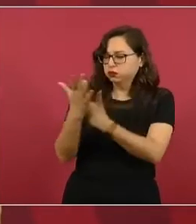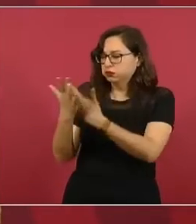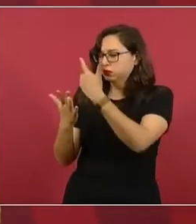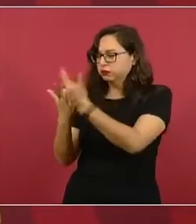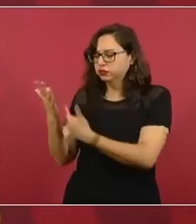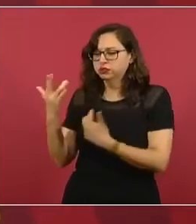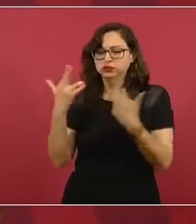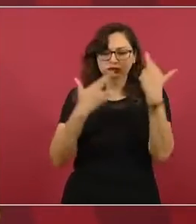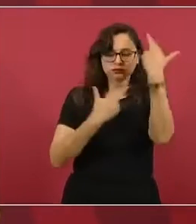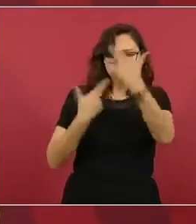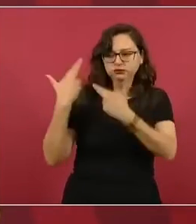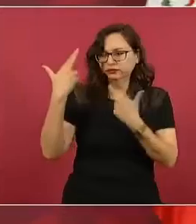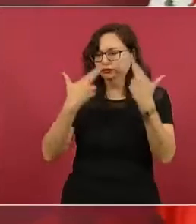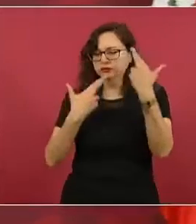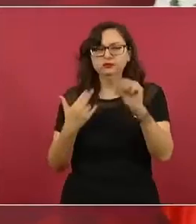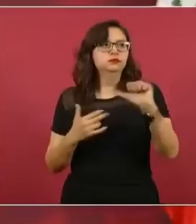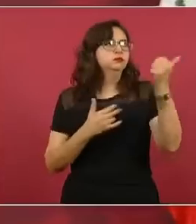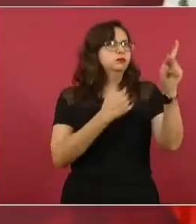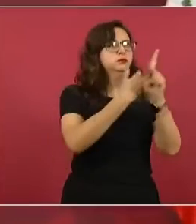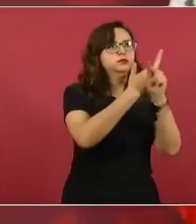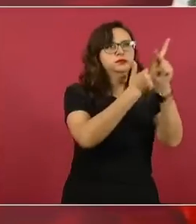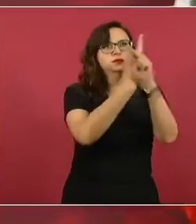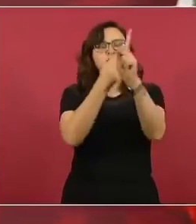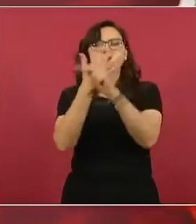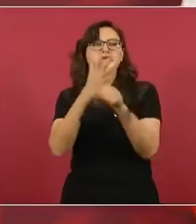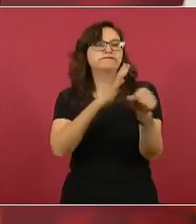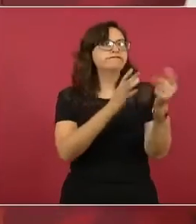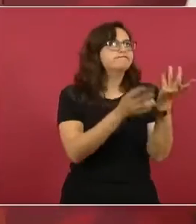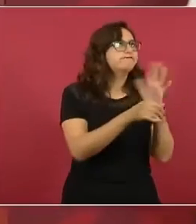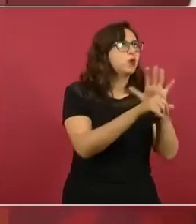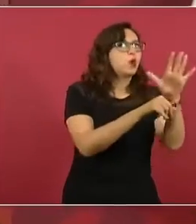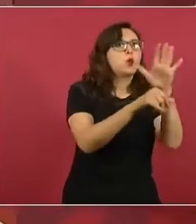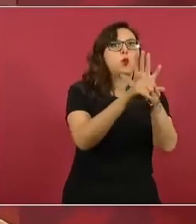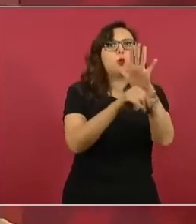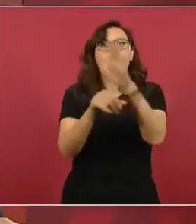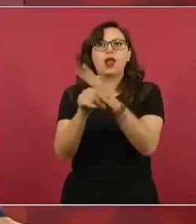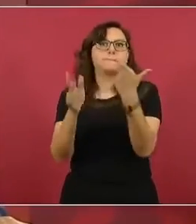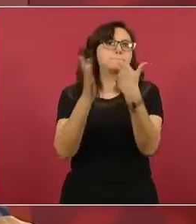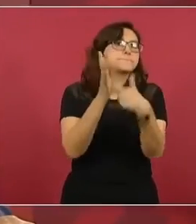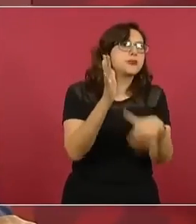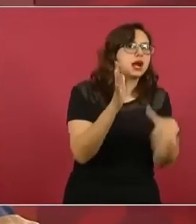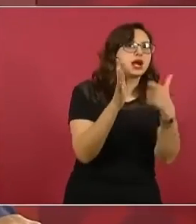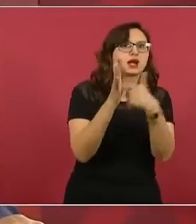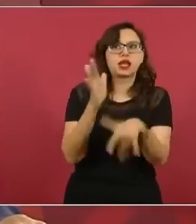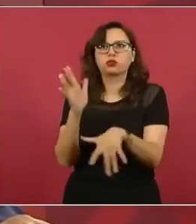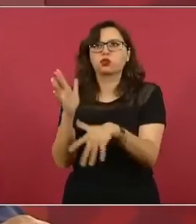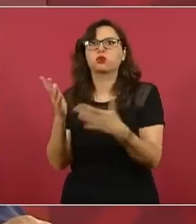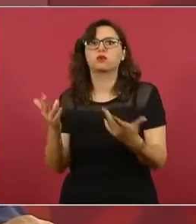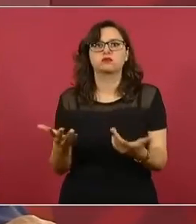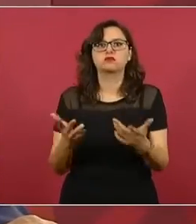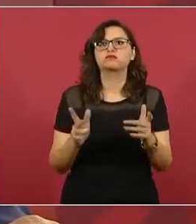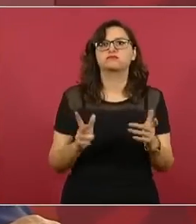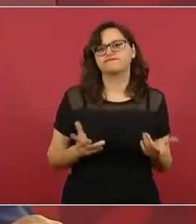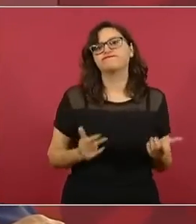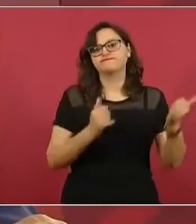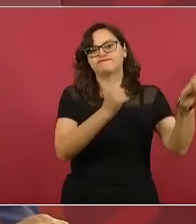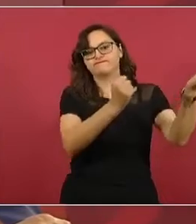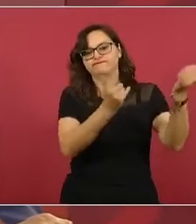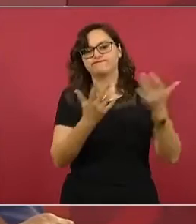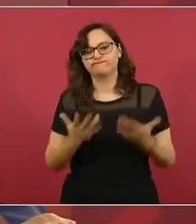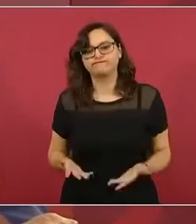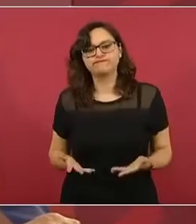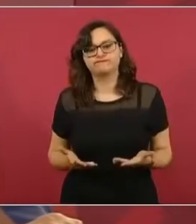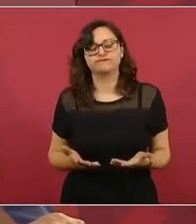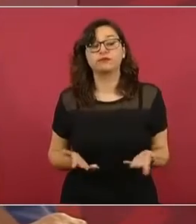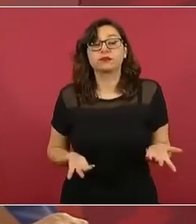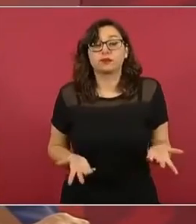política arancelaria con el propósito de facilitar el ingreso de alimentos en los que